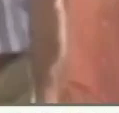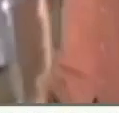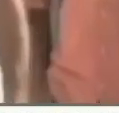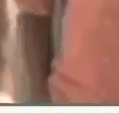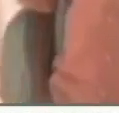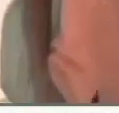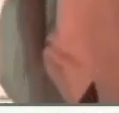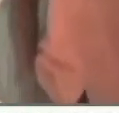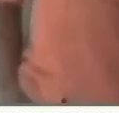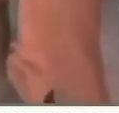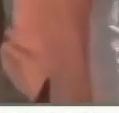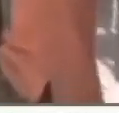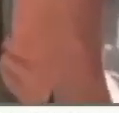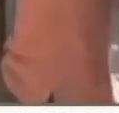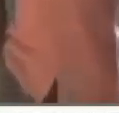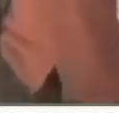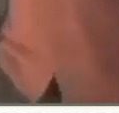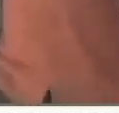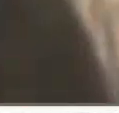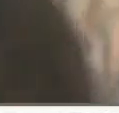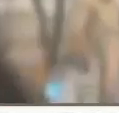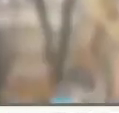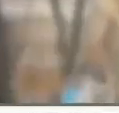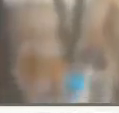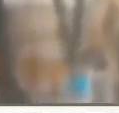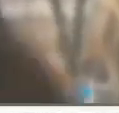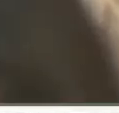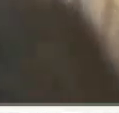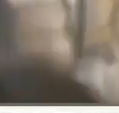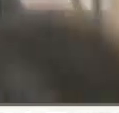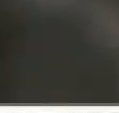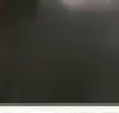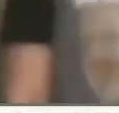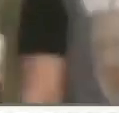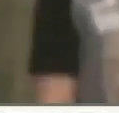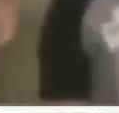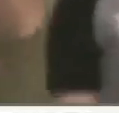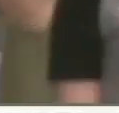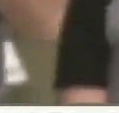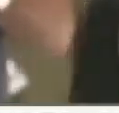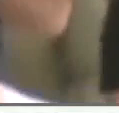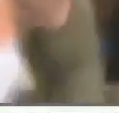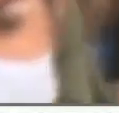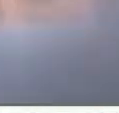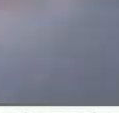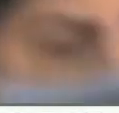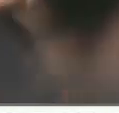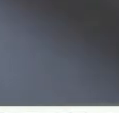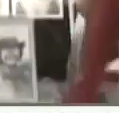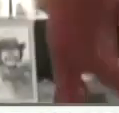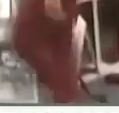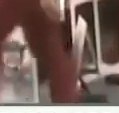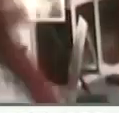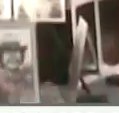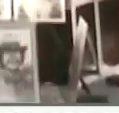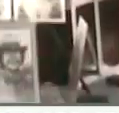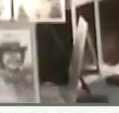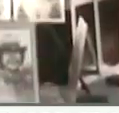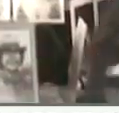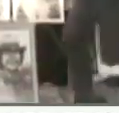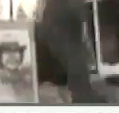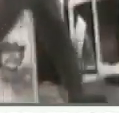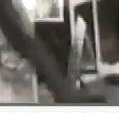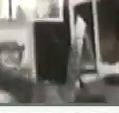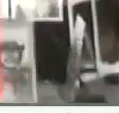muertes diarias. En las últimas 24 horas, Brasil registró un nuevo récord con más de 3.800